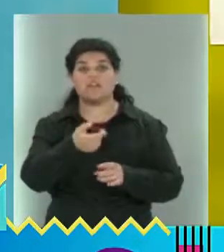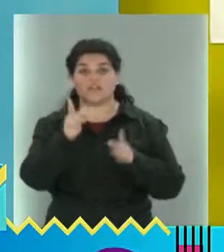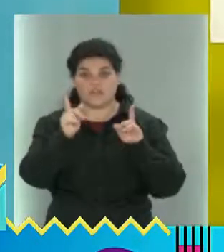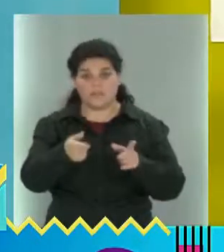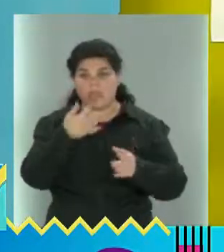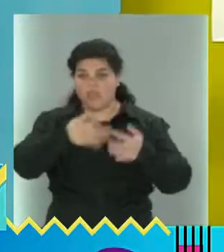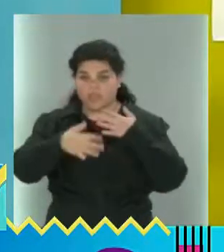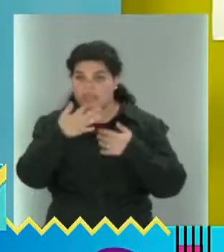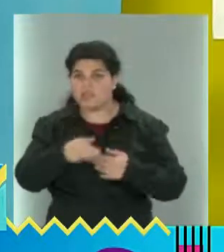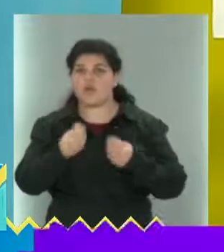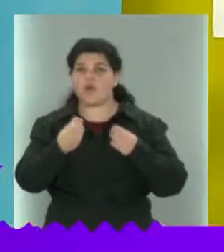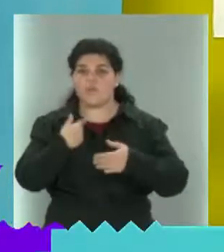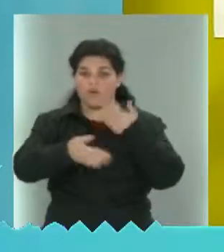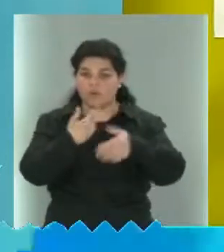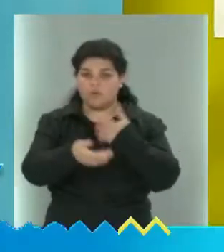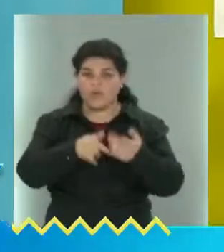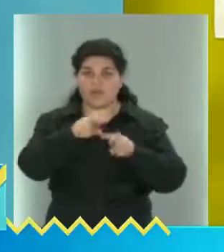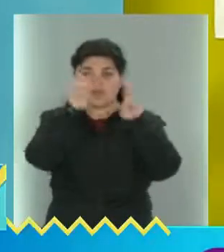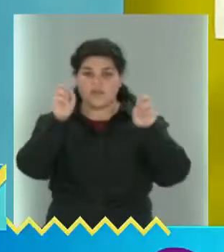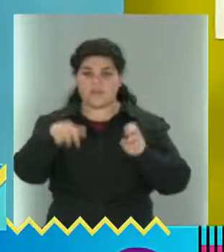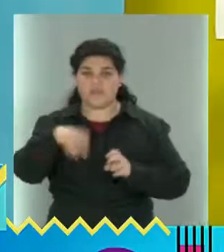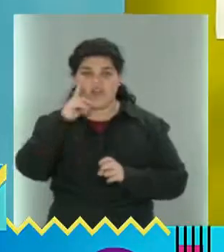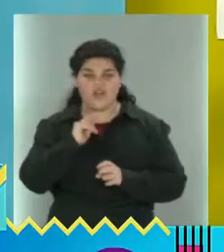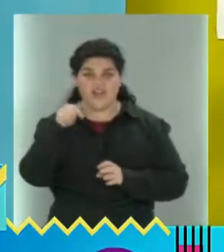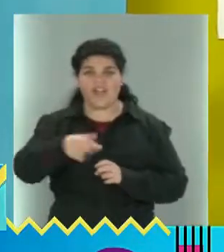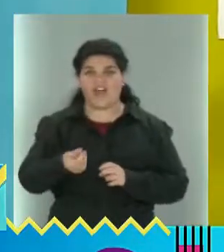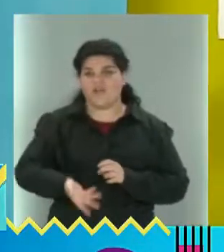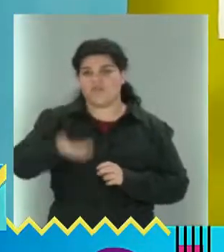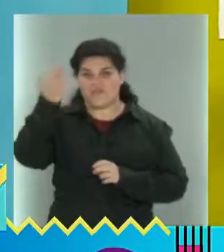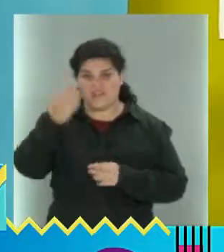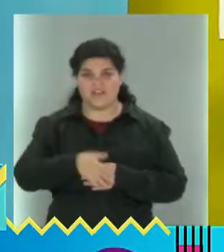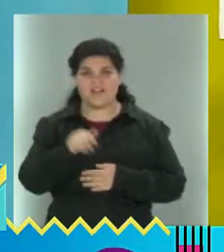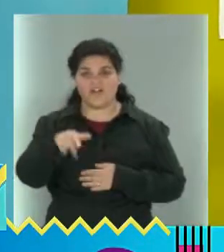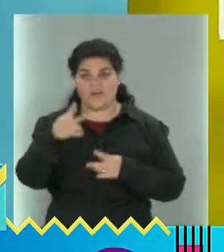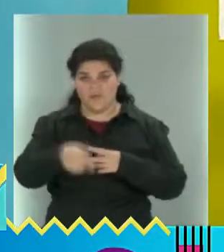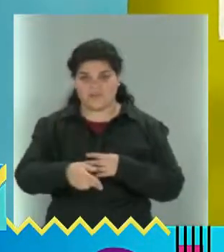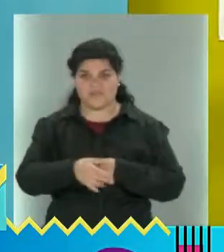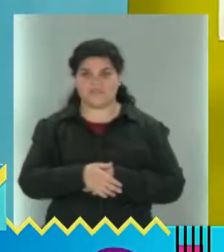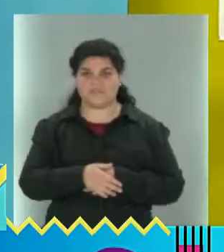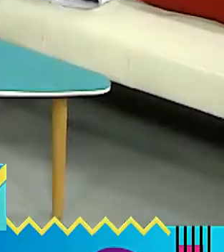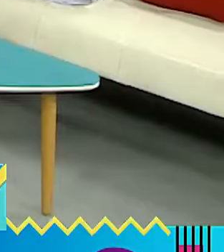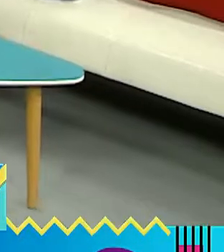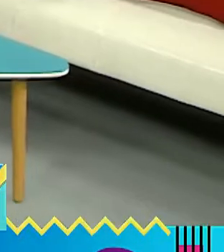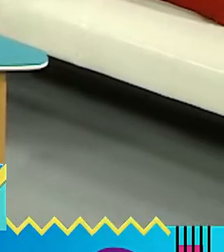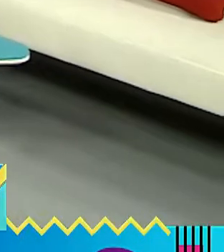ir entendiendo un poco el tema que estamos hablando hoy, que tiene que ver con el aumento de los combustibles. Nos vamos a una pausa y enseguida continuamos con más.